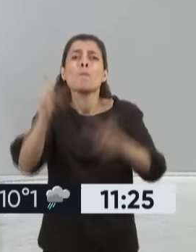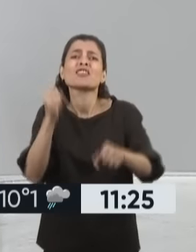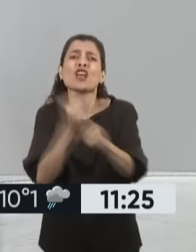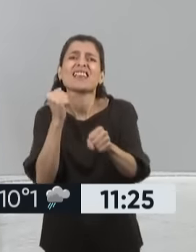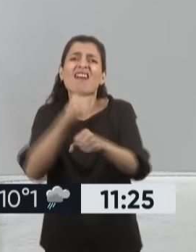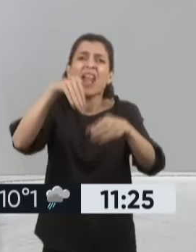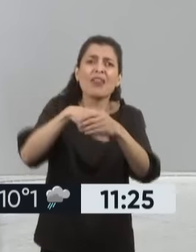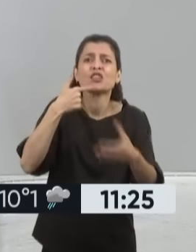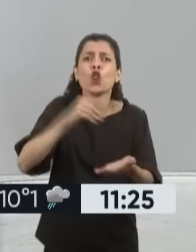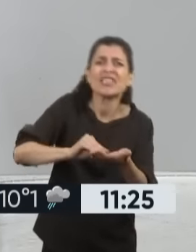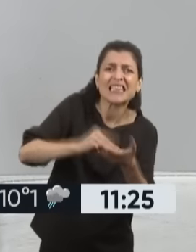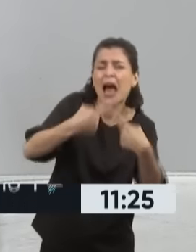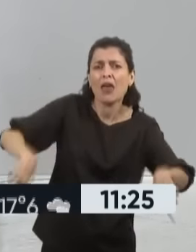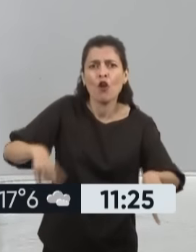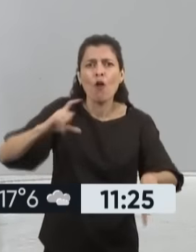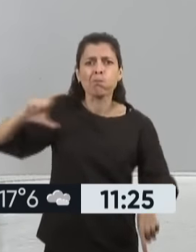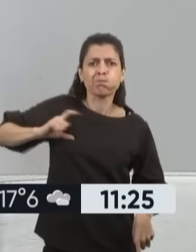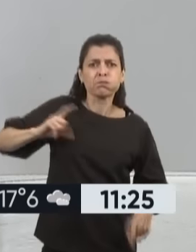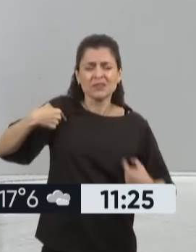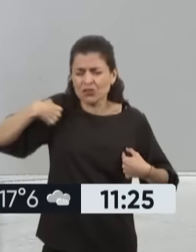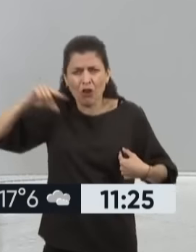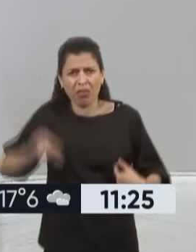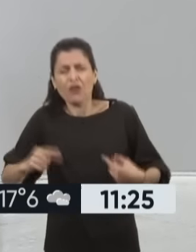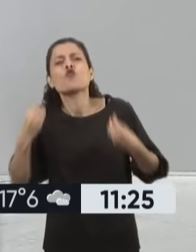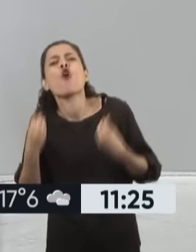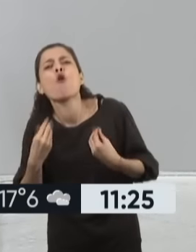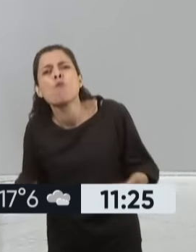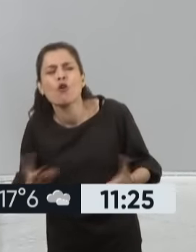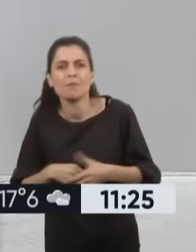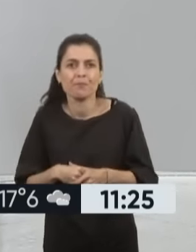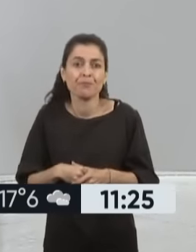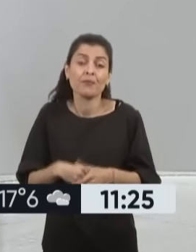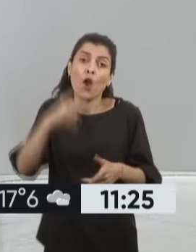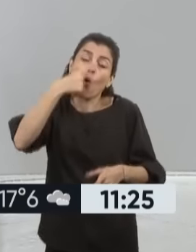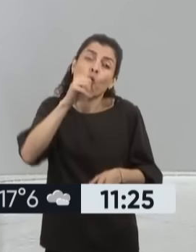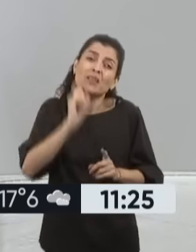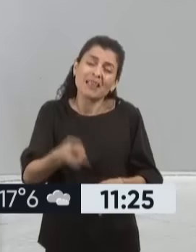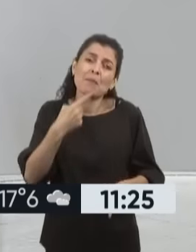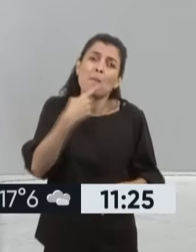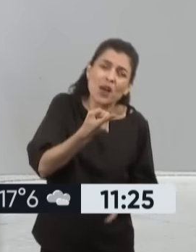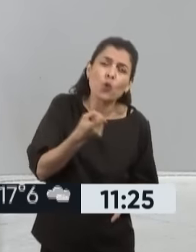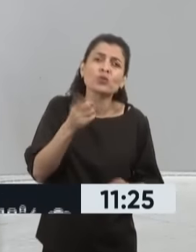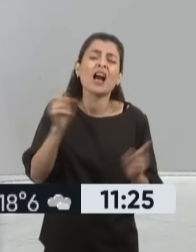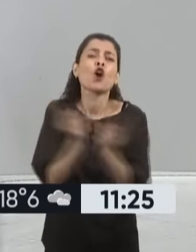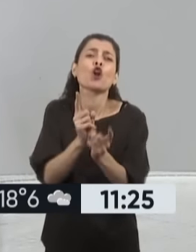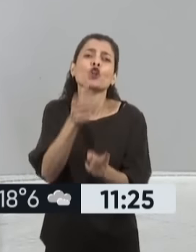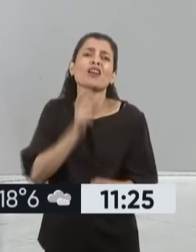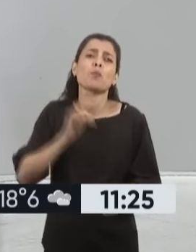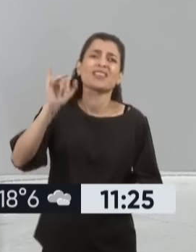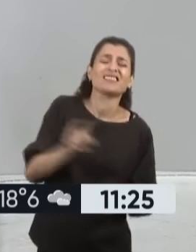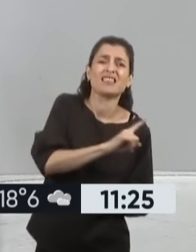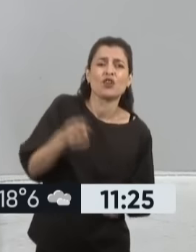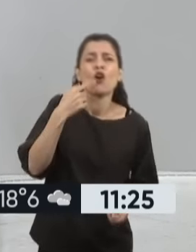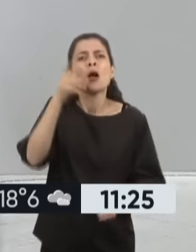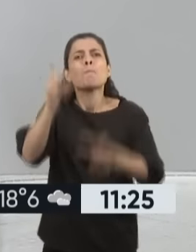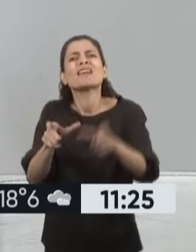funcionarios en general Y por último una postilla cortita que puede ser por sí o por no como decía un un candidato sobre los deudores ua que tanto